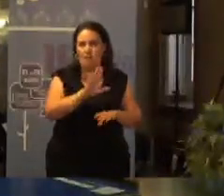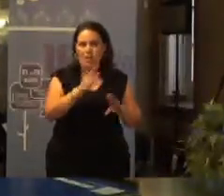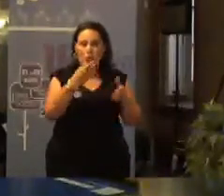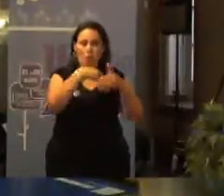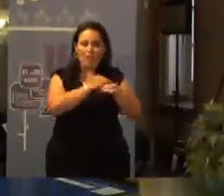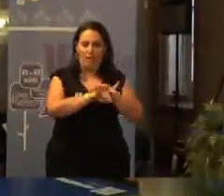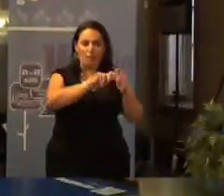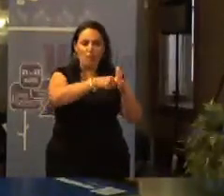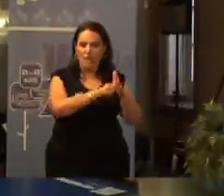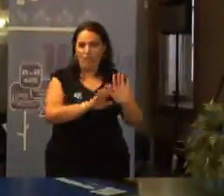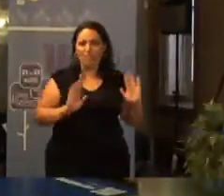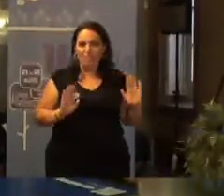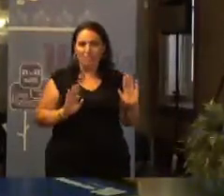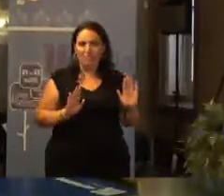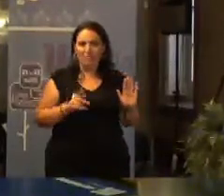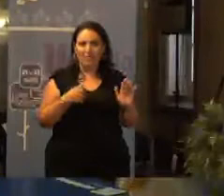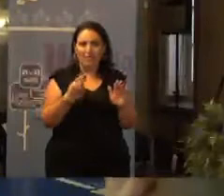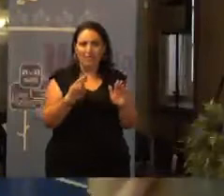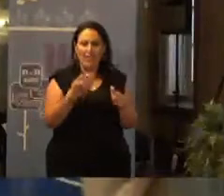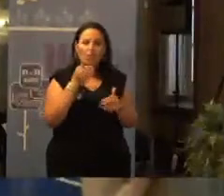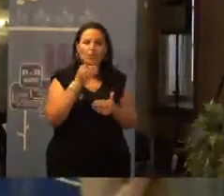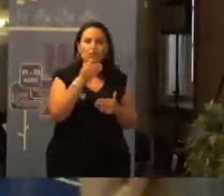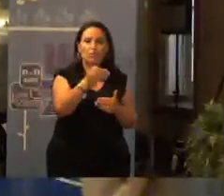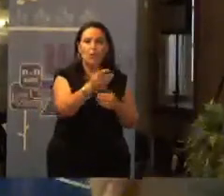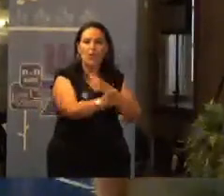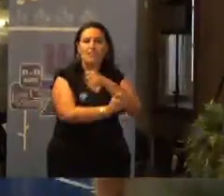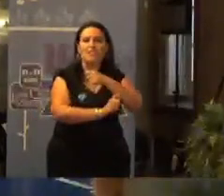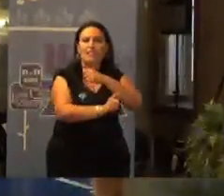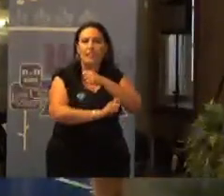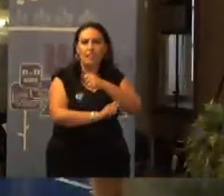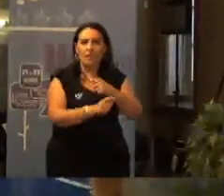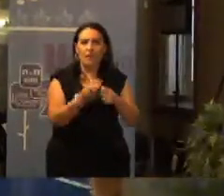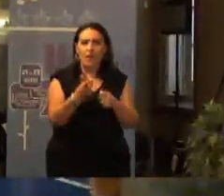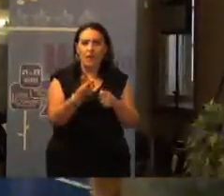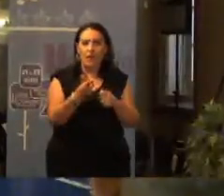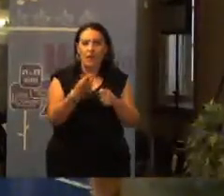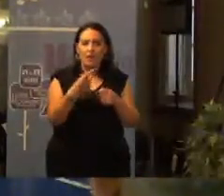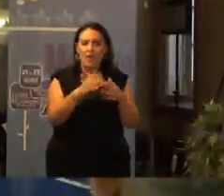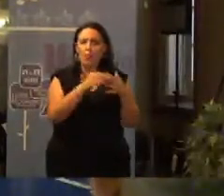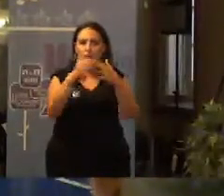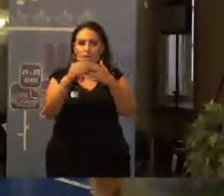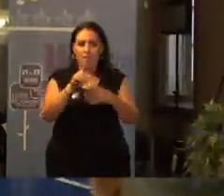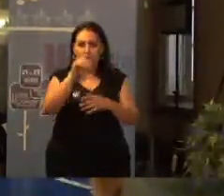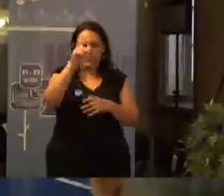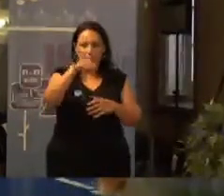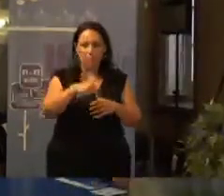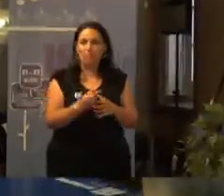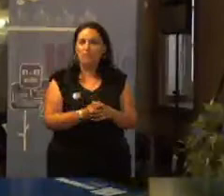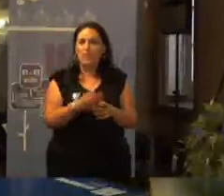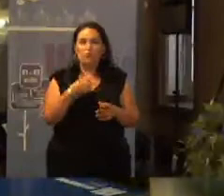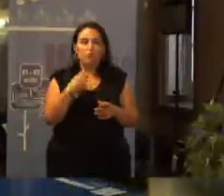pechado con chave o horizonte da estrategia que poña o norte do compás na creba con este réxime. Eu estou convencido